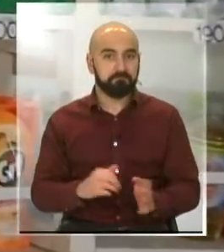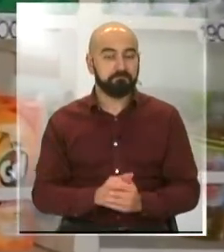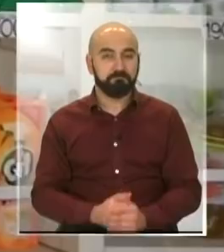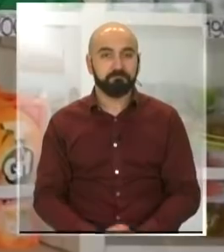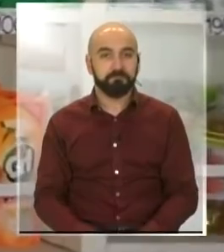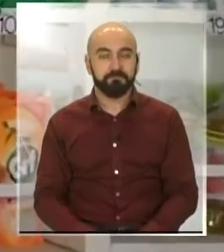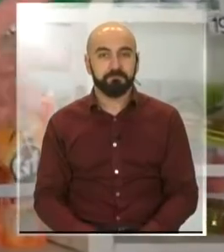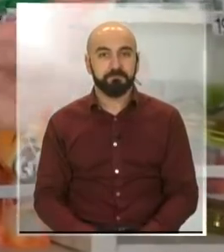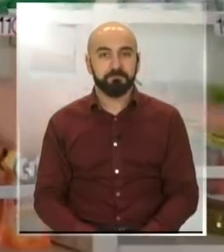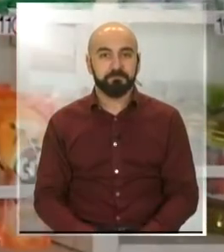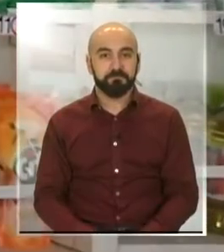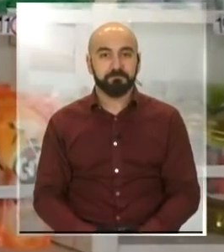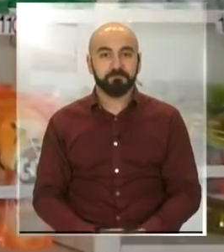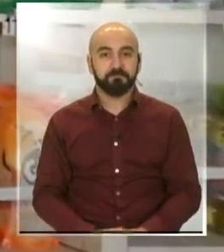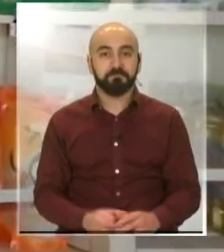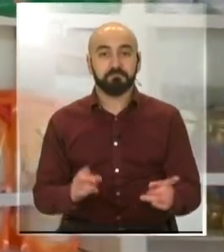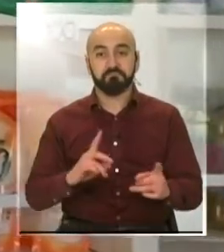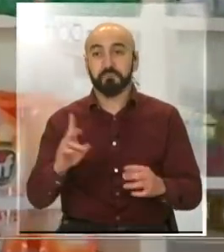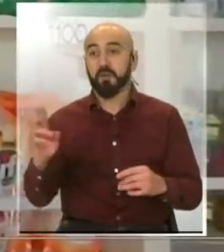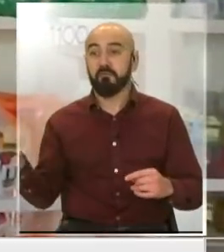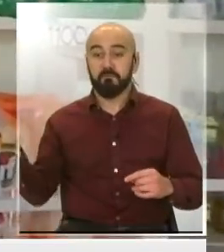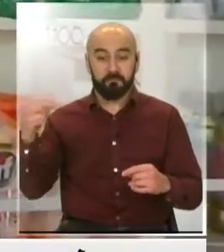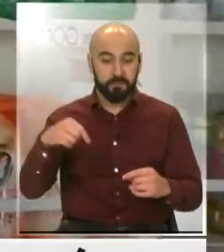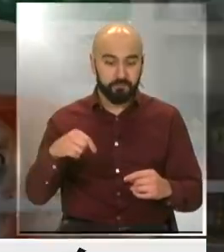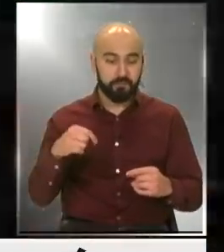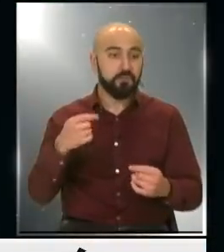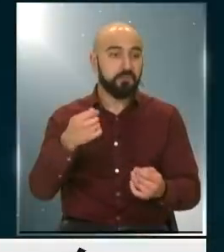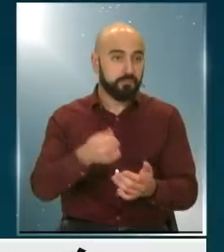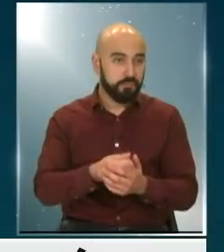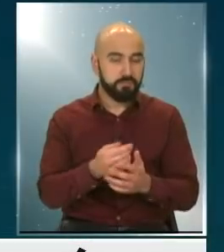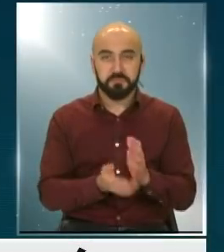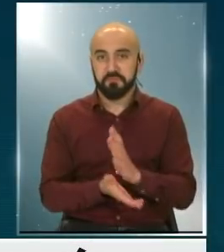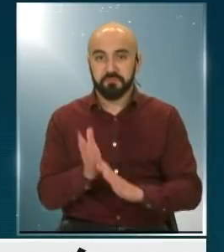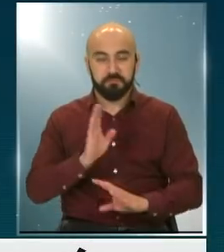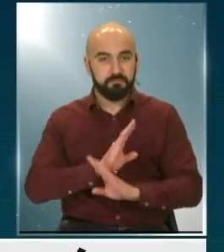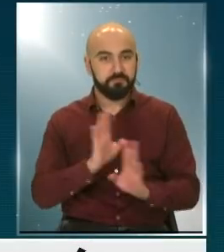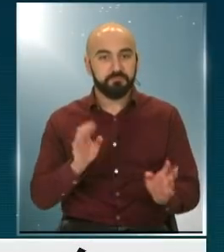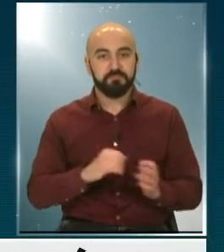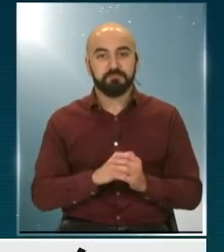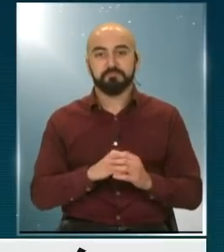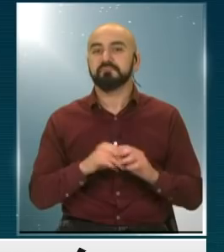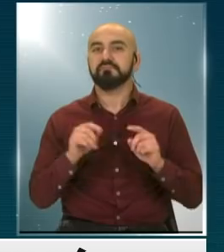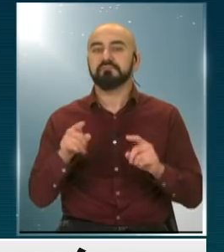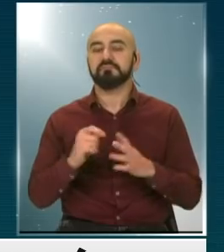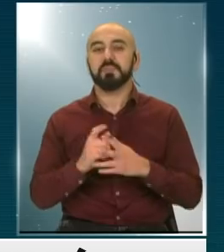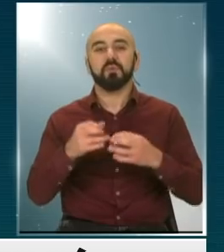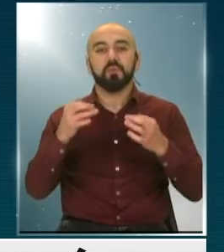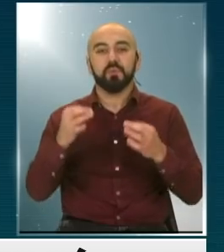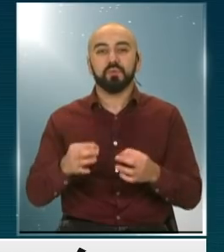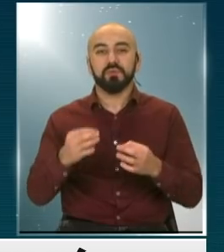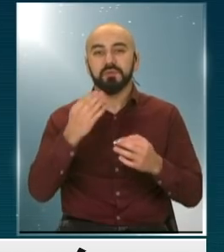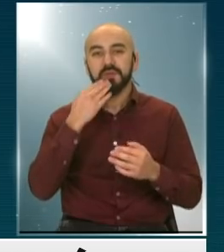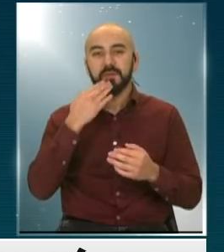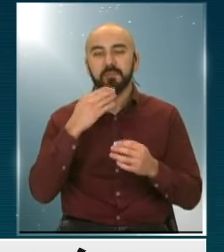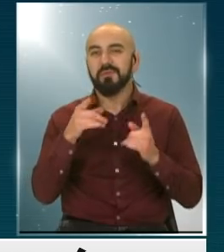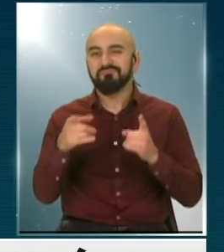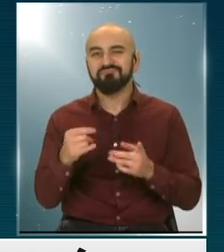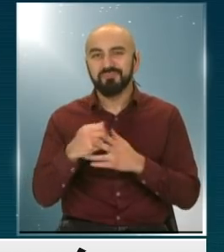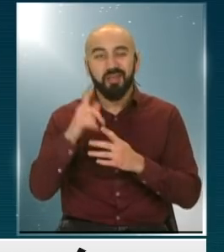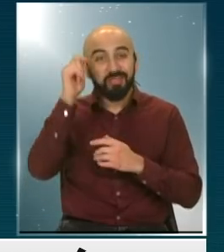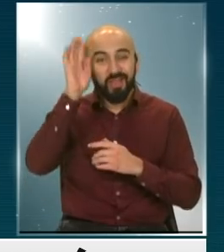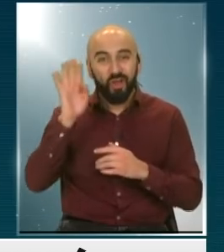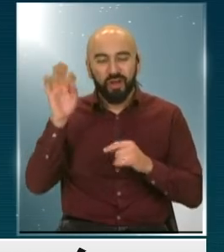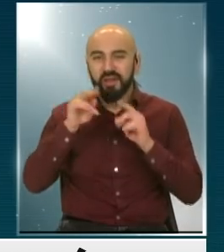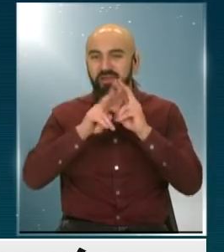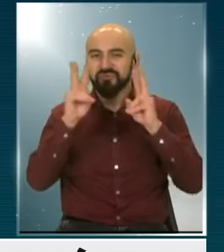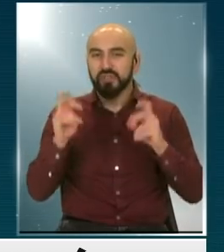hizo todo. Entró, salió el tiro. El relato corroboró la hipótesis que ella siempre